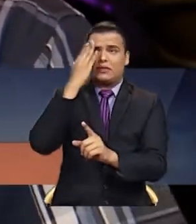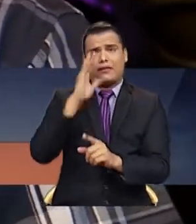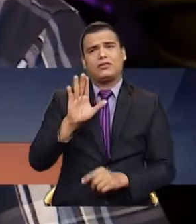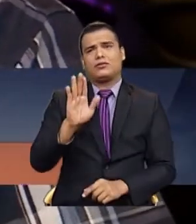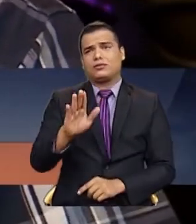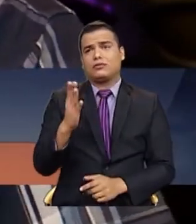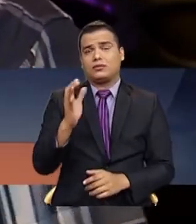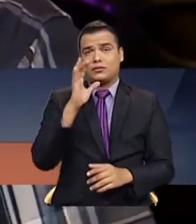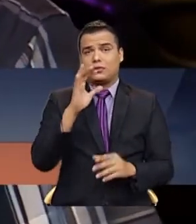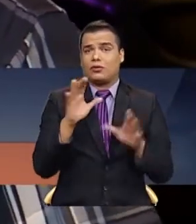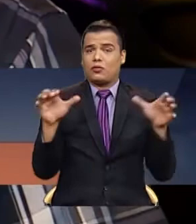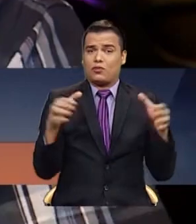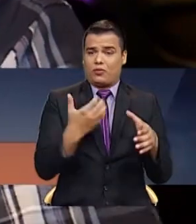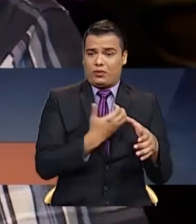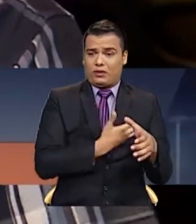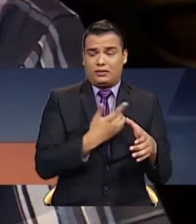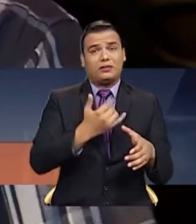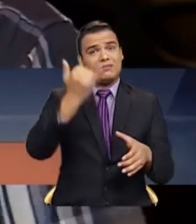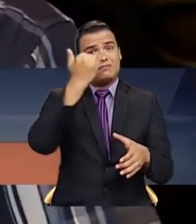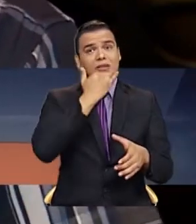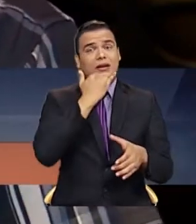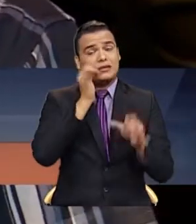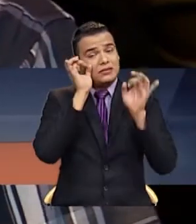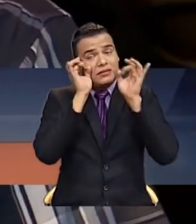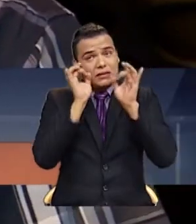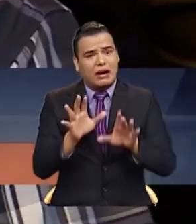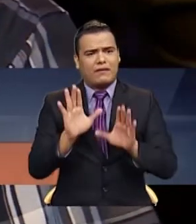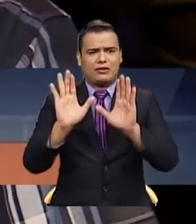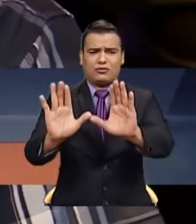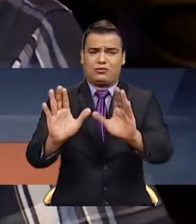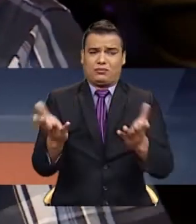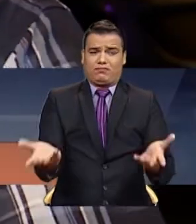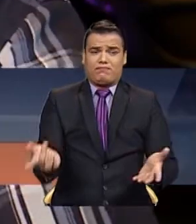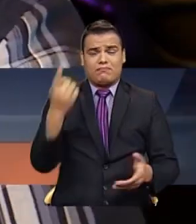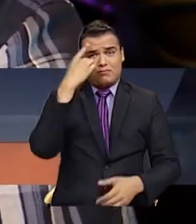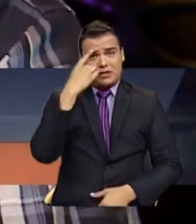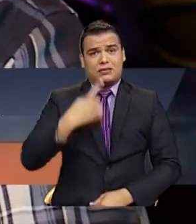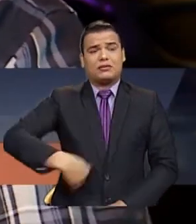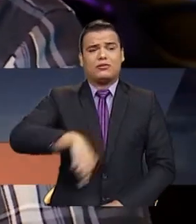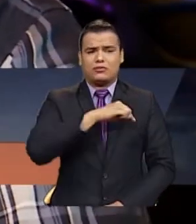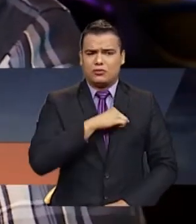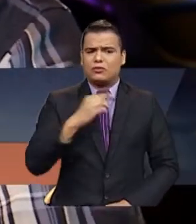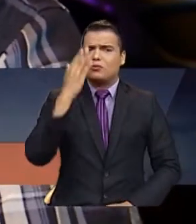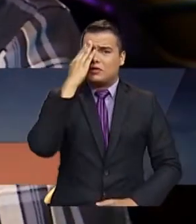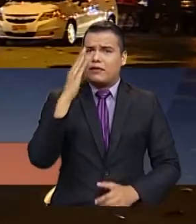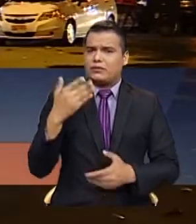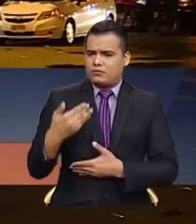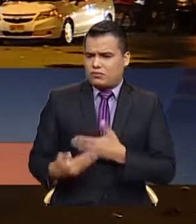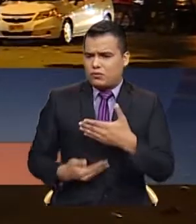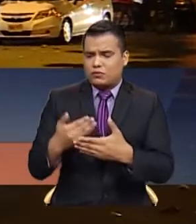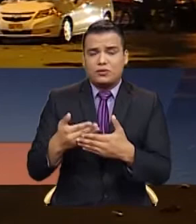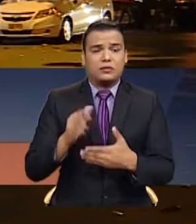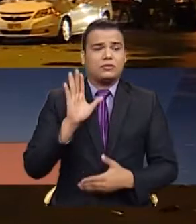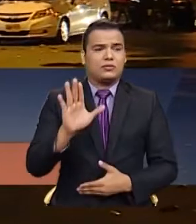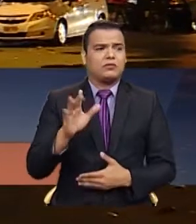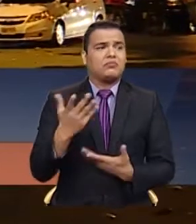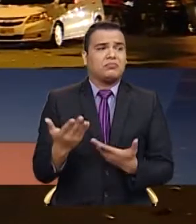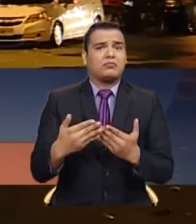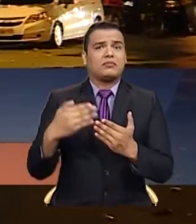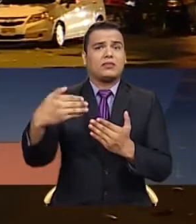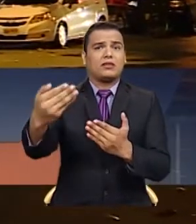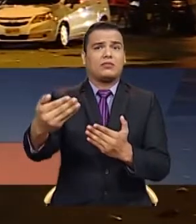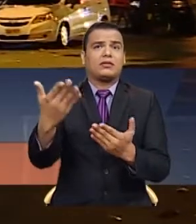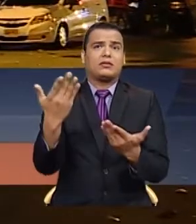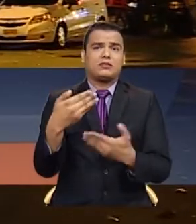que la alcaldía municipal se equivoca con este tipo de medidas y consideramos que existen medidas que pueden ser en el tiempo, de